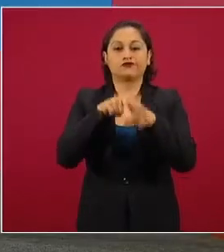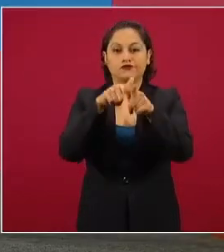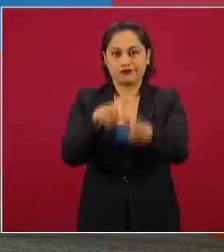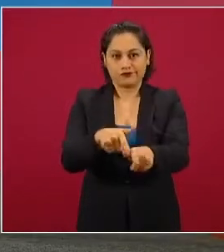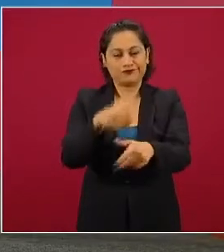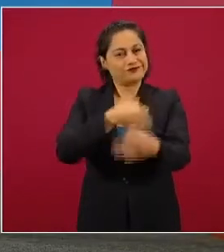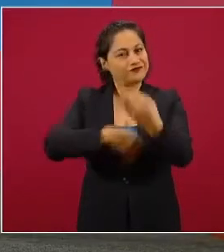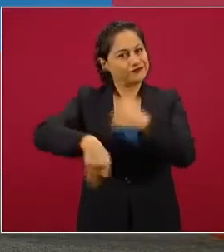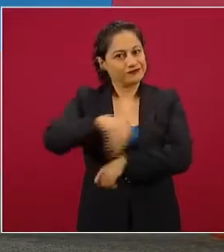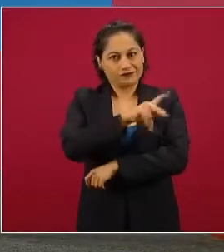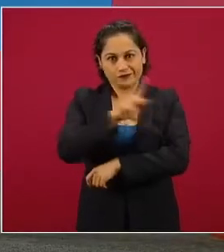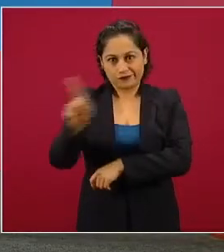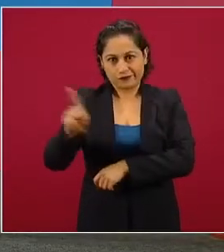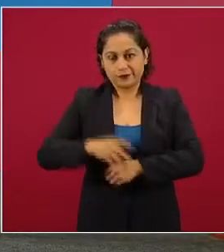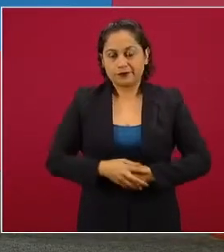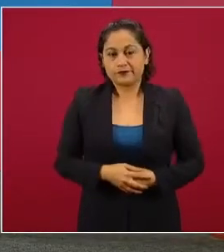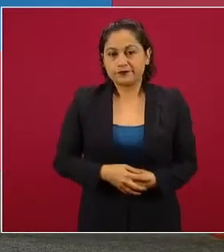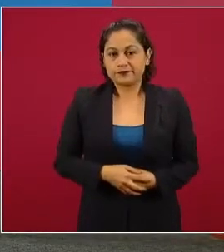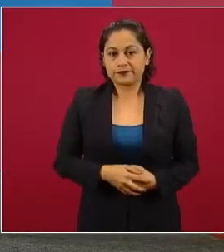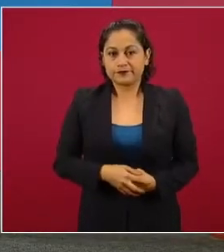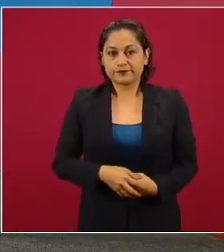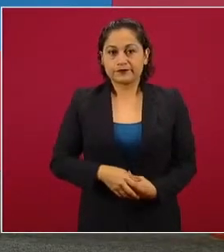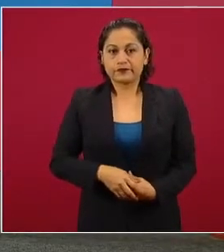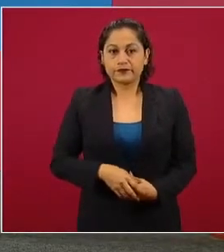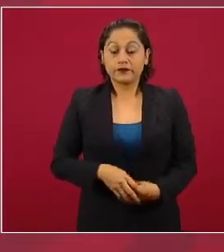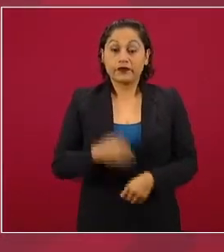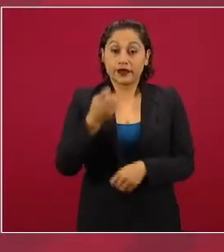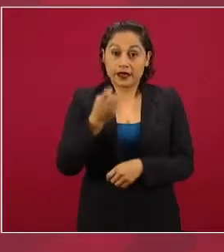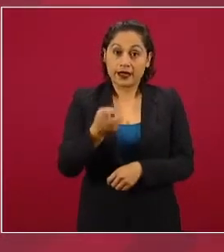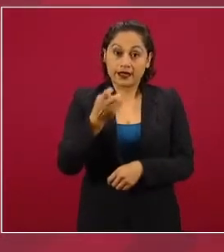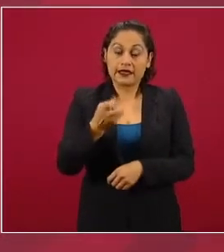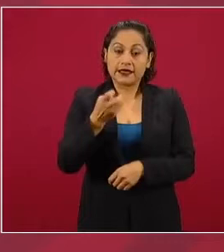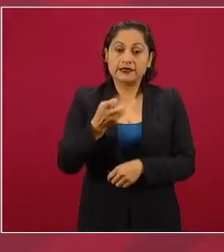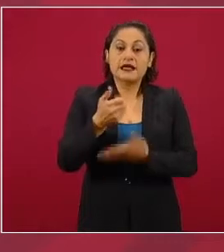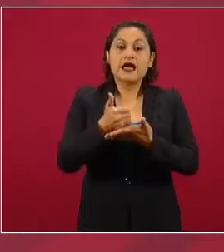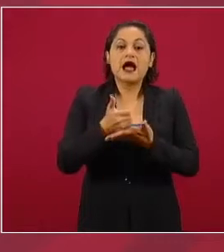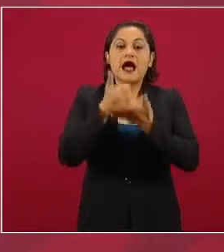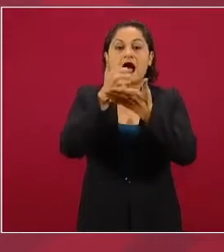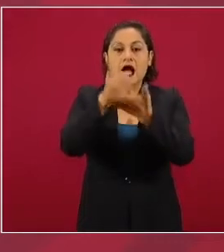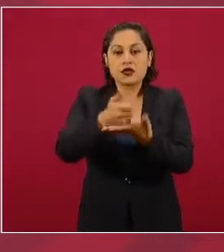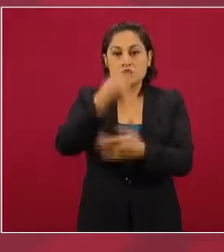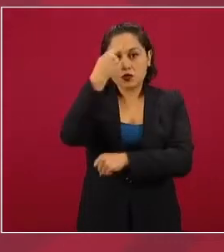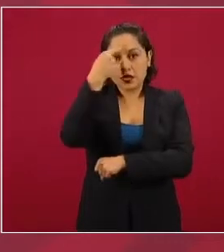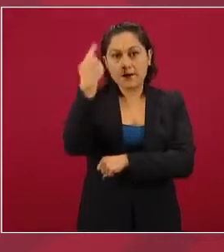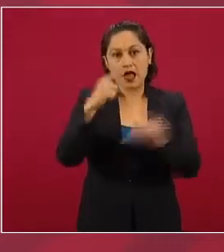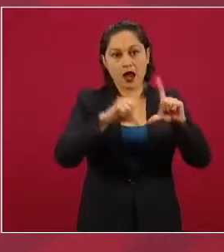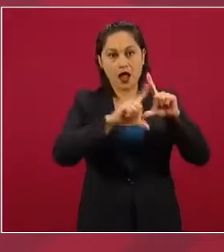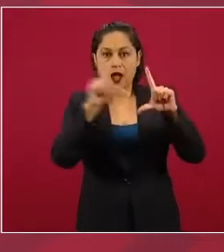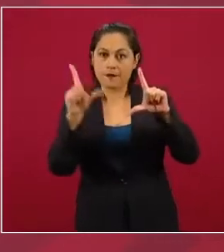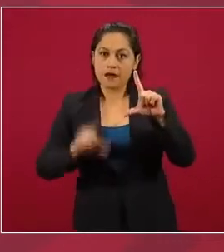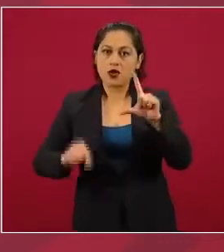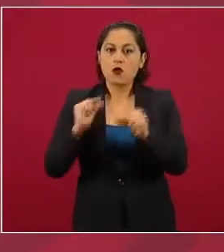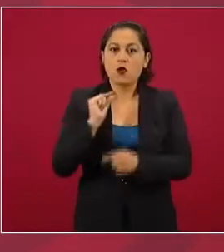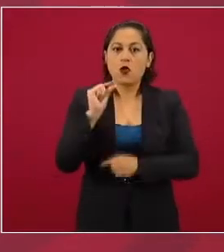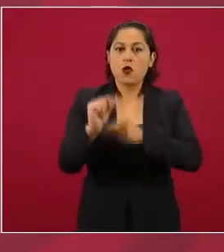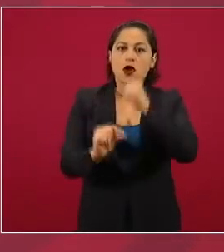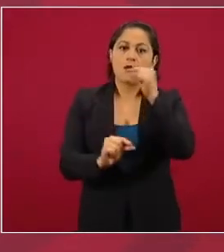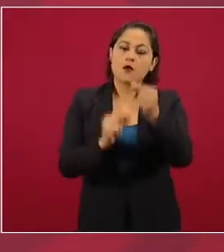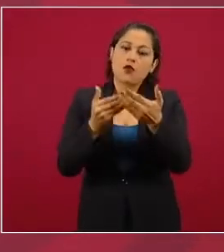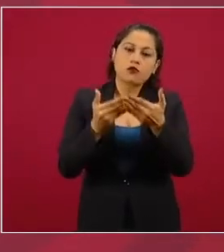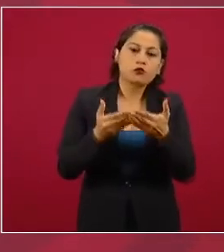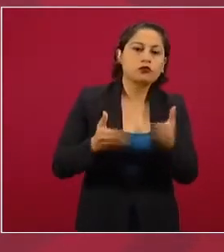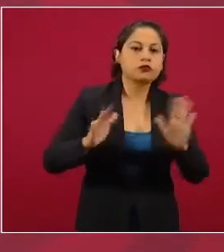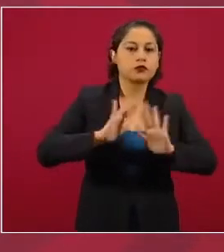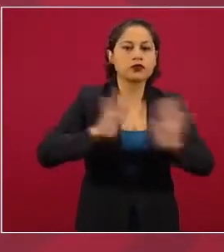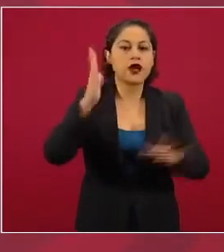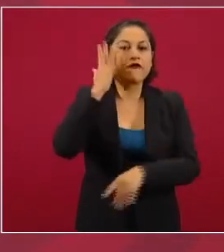desde el punto de vista de lo que sucede en nuestro país, el sostén de nuestro futuro. Para ello, hoy Hugo